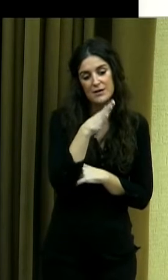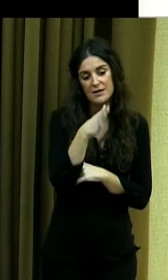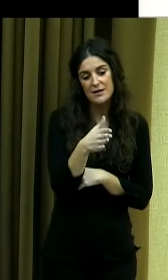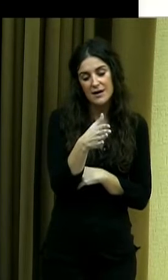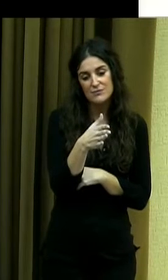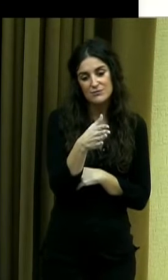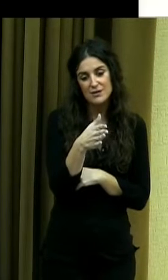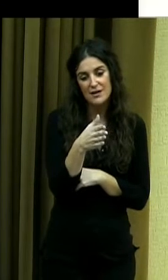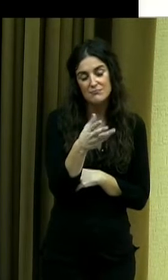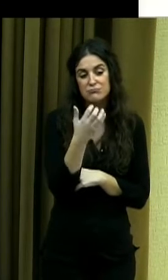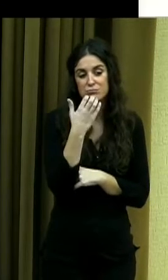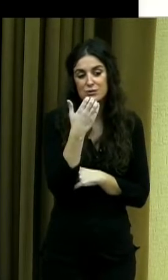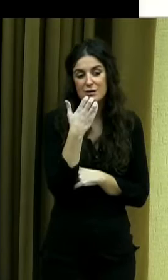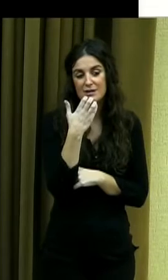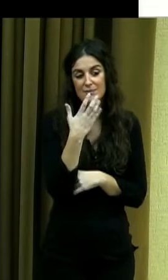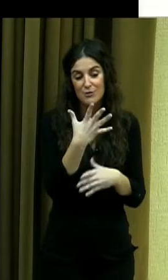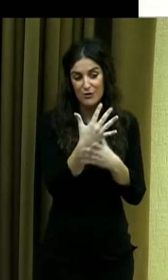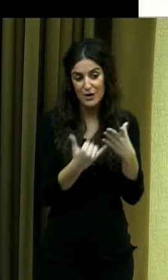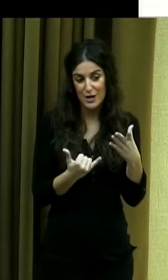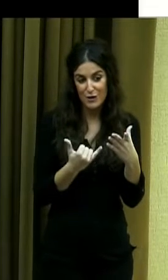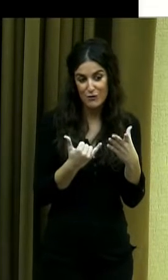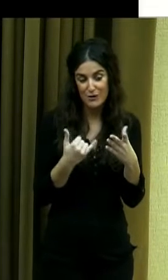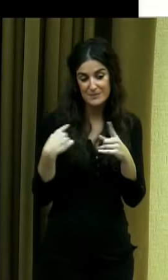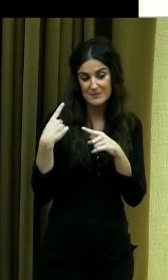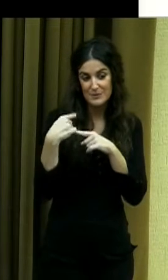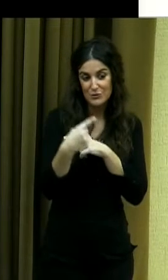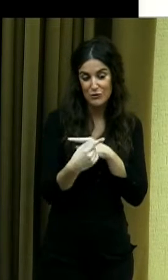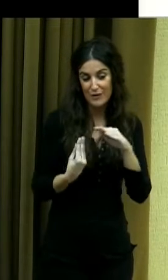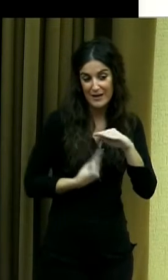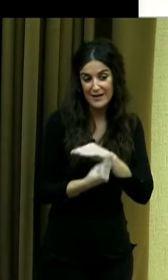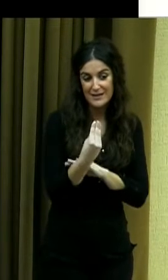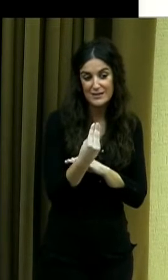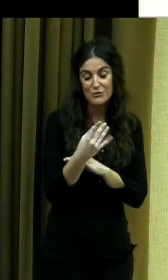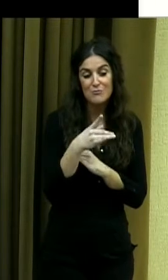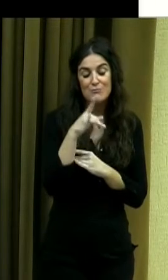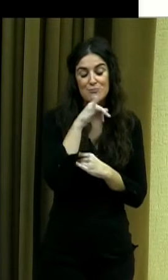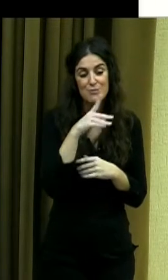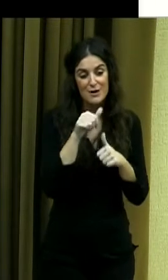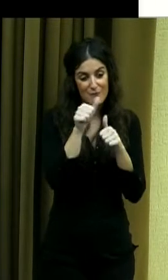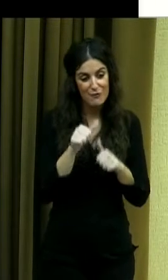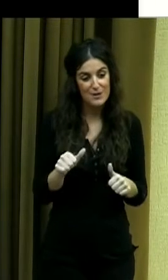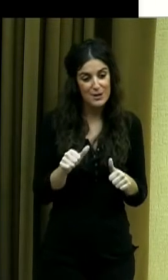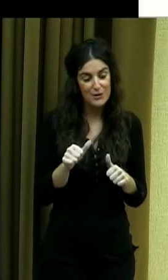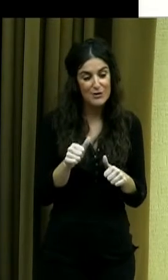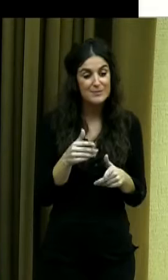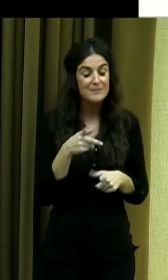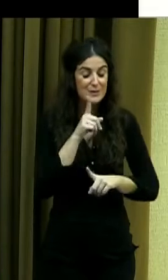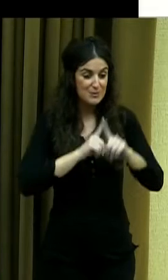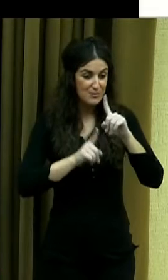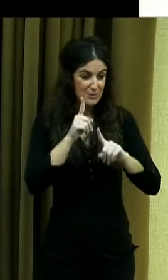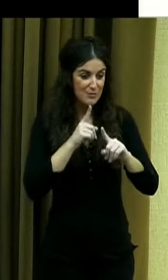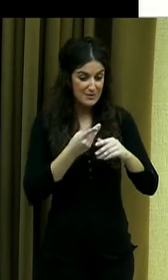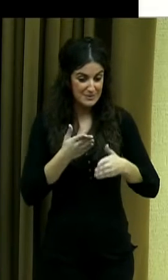pueden darse, los errores congénitos del metabolismo, malformaciones del sistema nervioso, problemas gestacionales, como infecciones